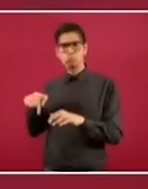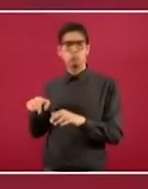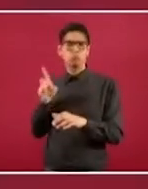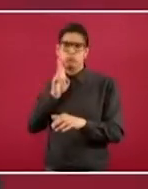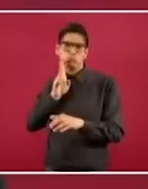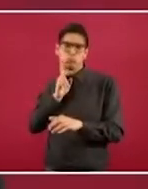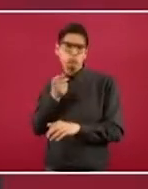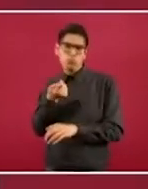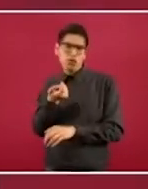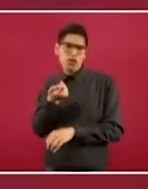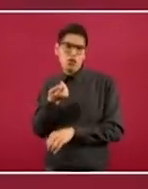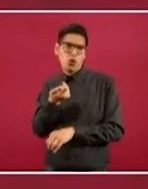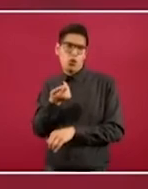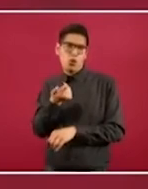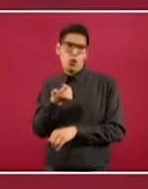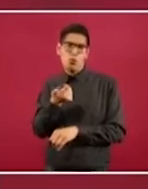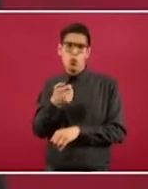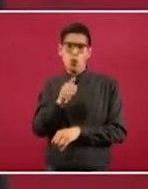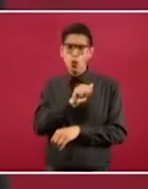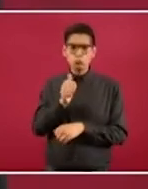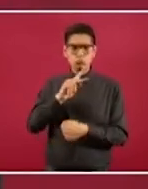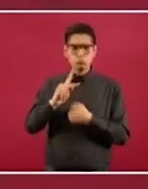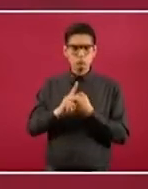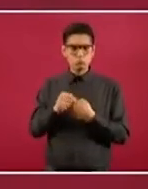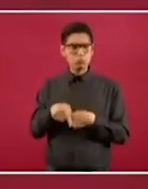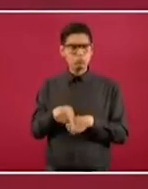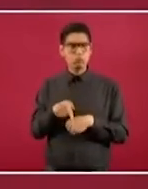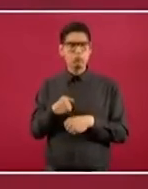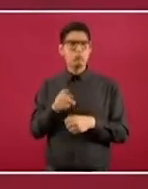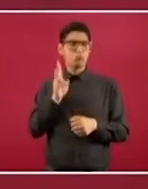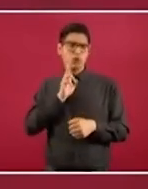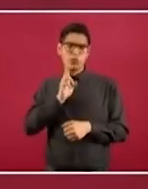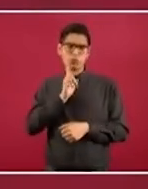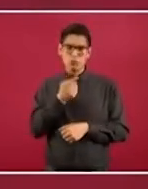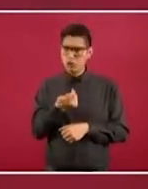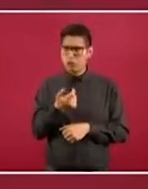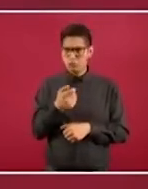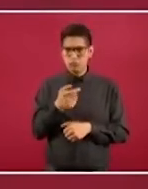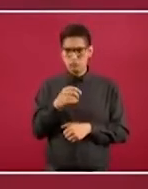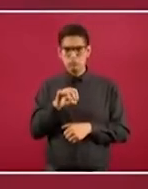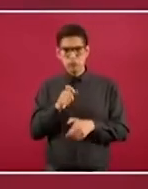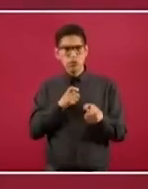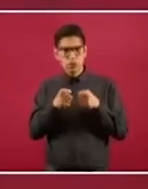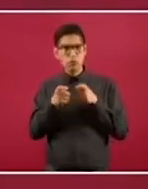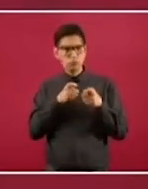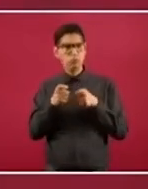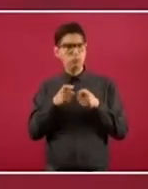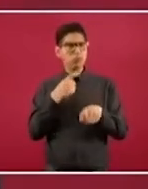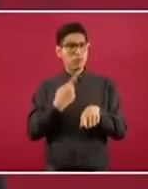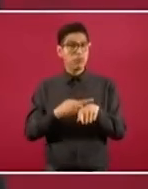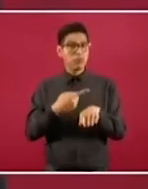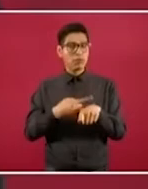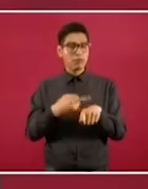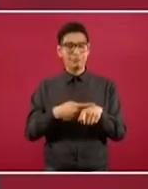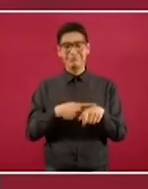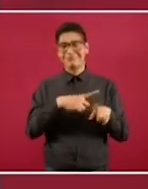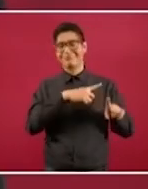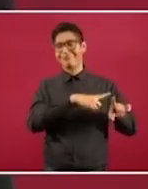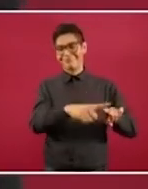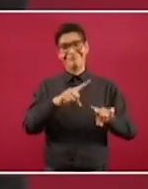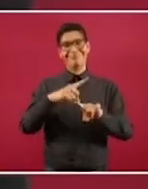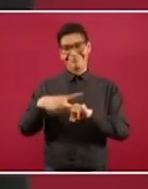con muchas pruebas que han controlado la enfermedad, hay países con muchas pruebas que no han controlado la enfermedad, y bueno,